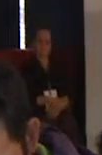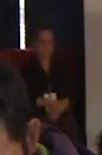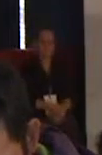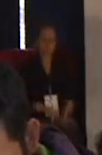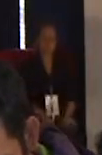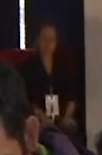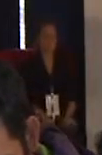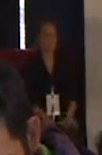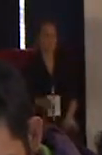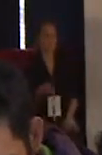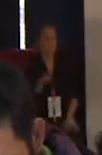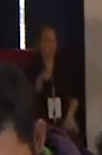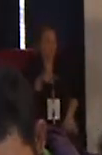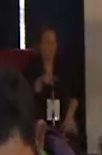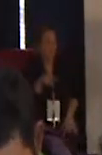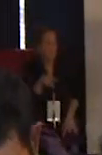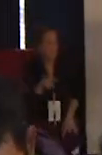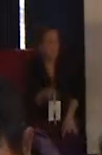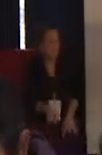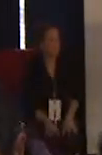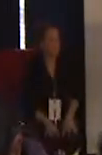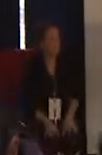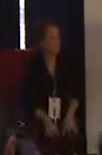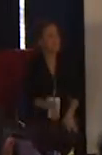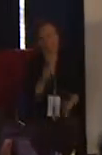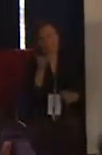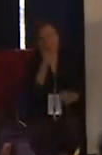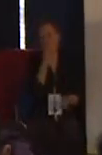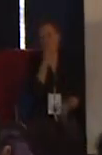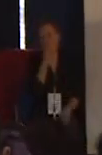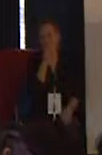manos. También, no sabía. Gracias.